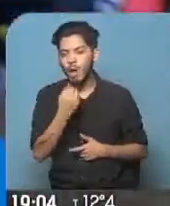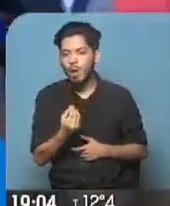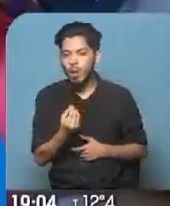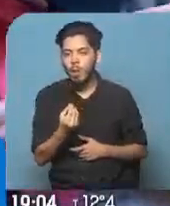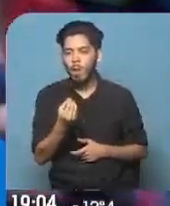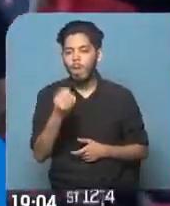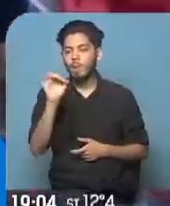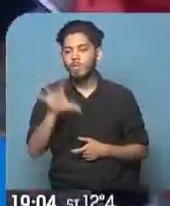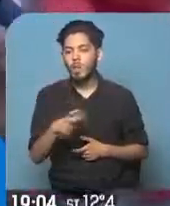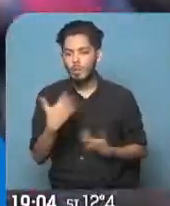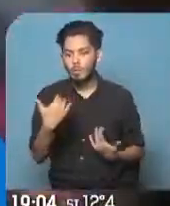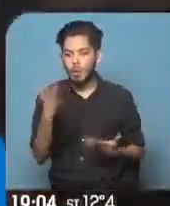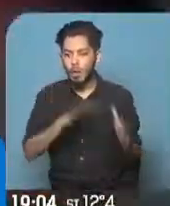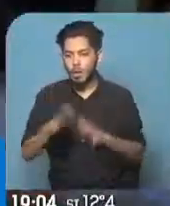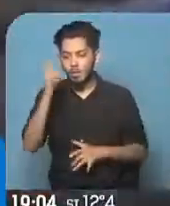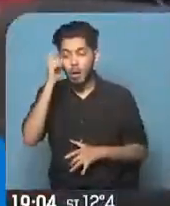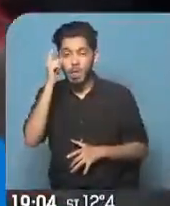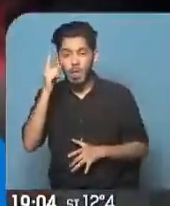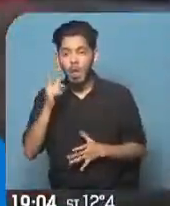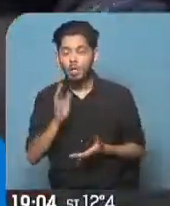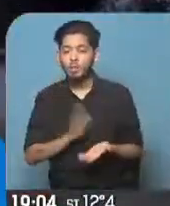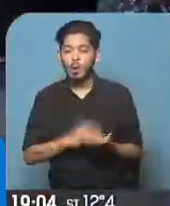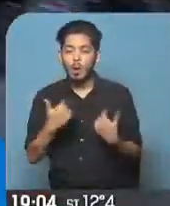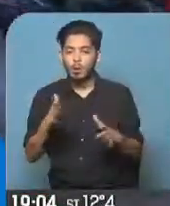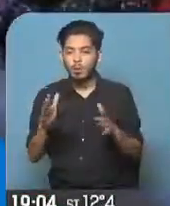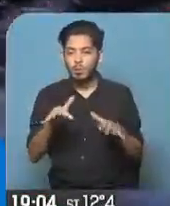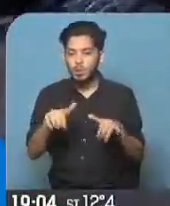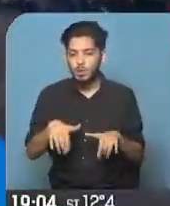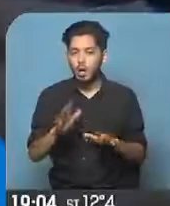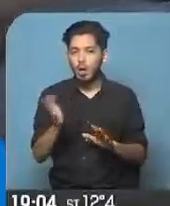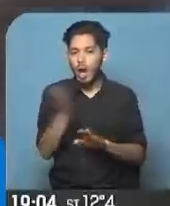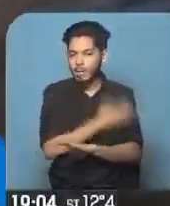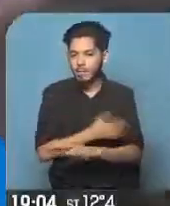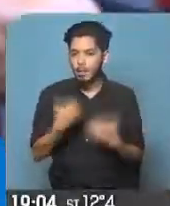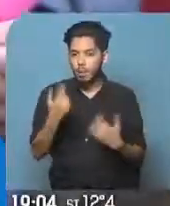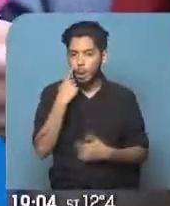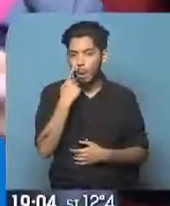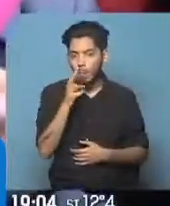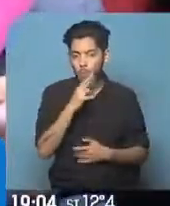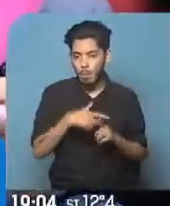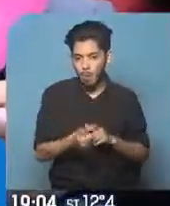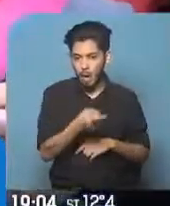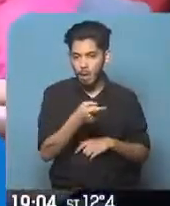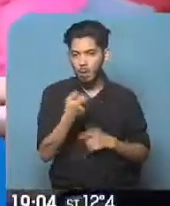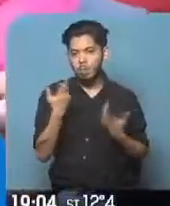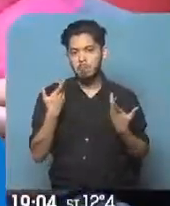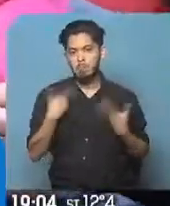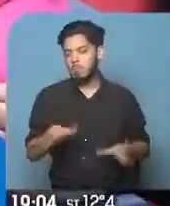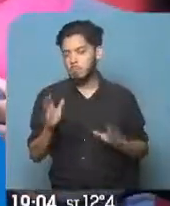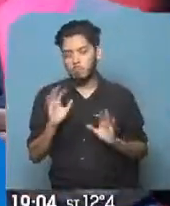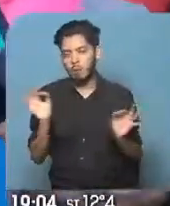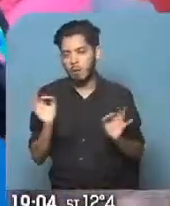solamente poder armar una hipótesis de todo lo que pudo haber pasado pero bueno por lo menos nada se hace la